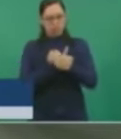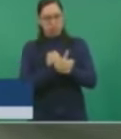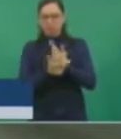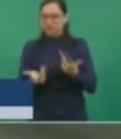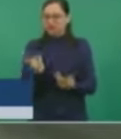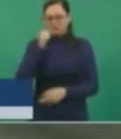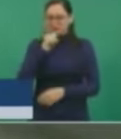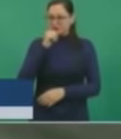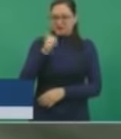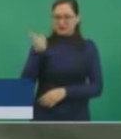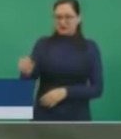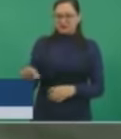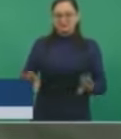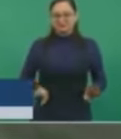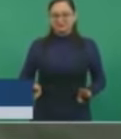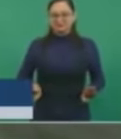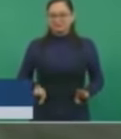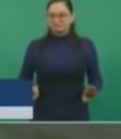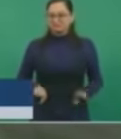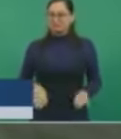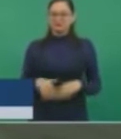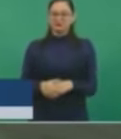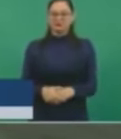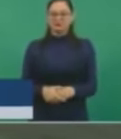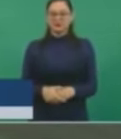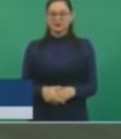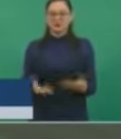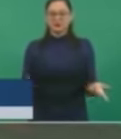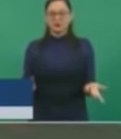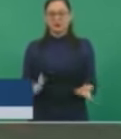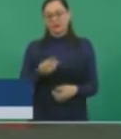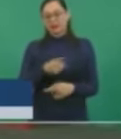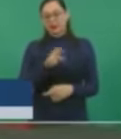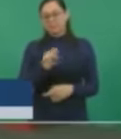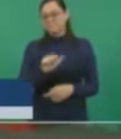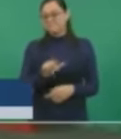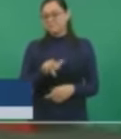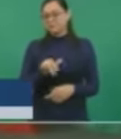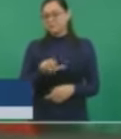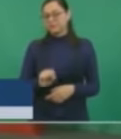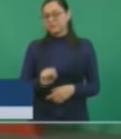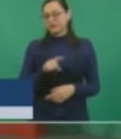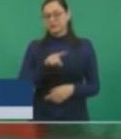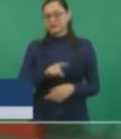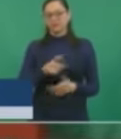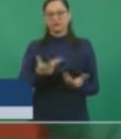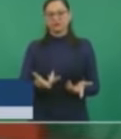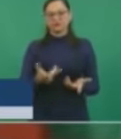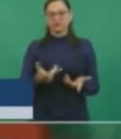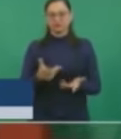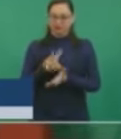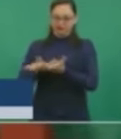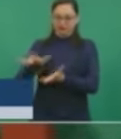refrendando un decreto presidencial, un acuerdo presidencial, y en ese decreto, y perdón que lo diga de esta forma, pero creo